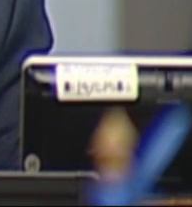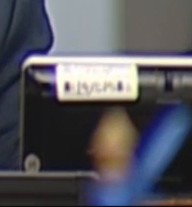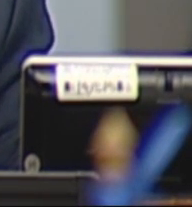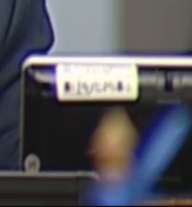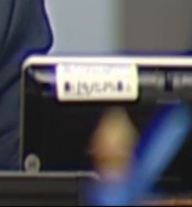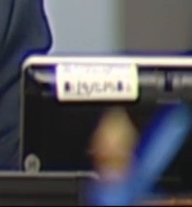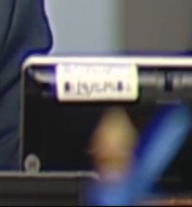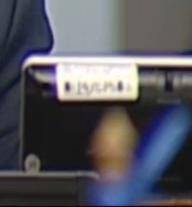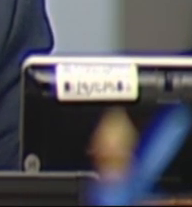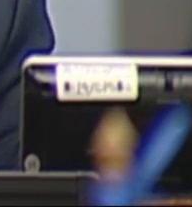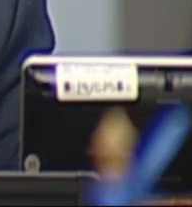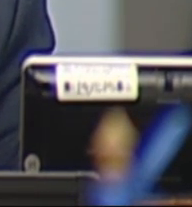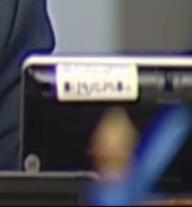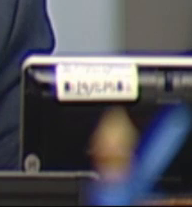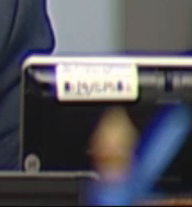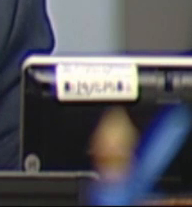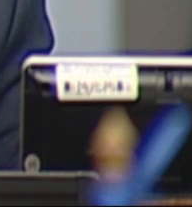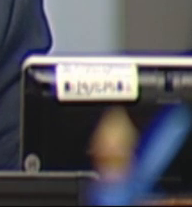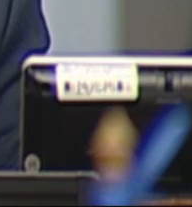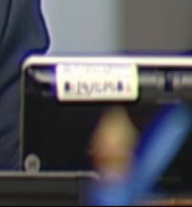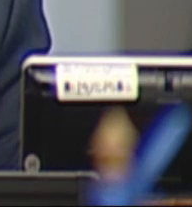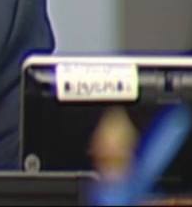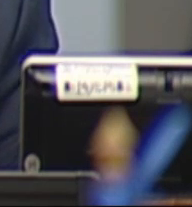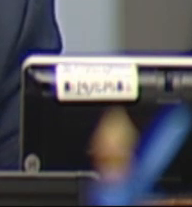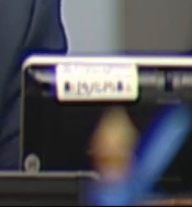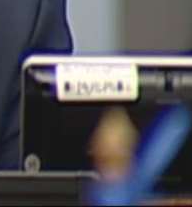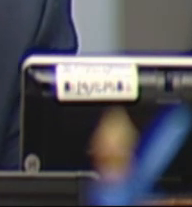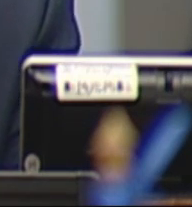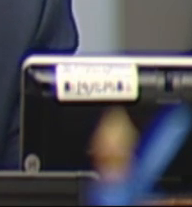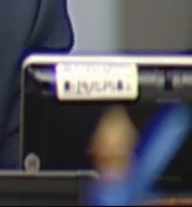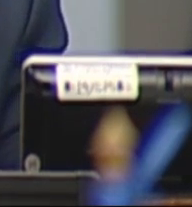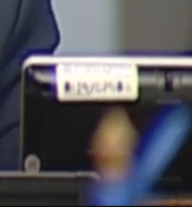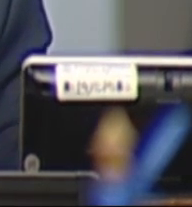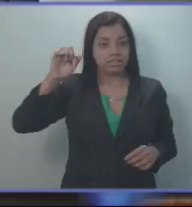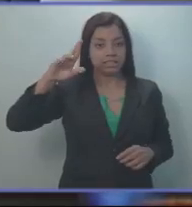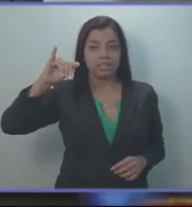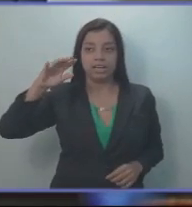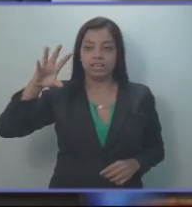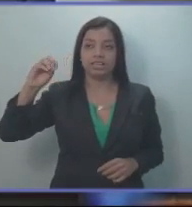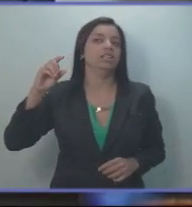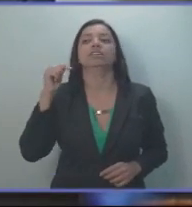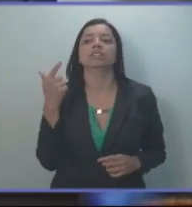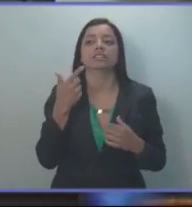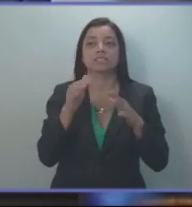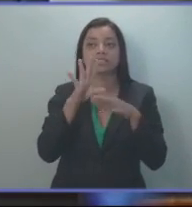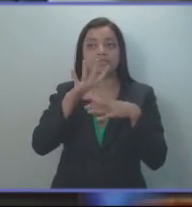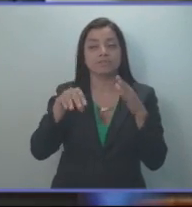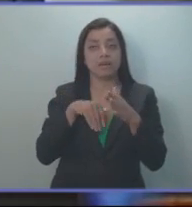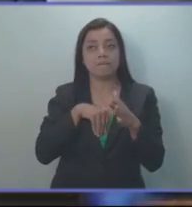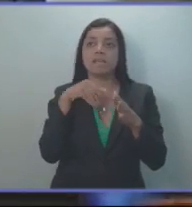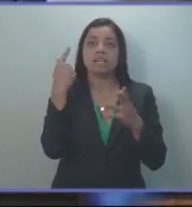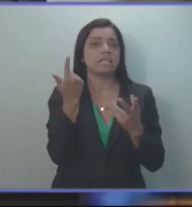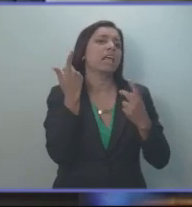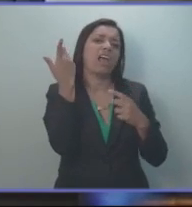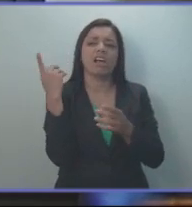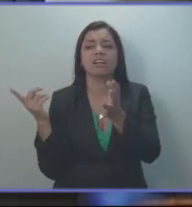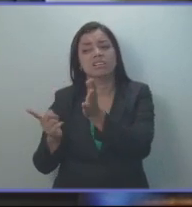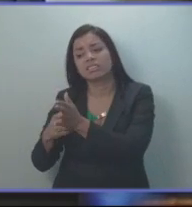problema real, como lo explicó la diputada Cristina Cornejo. Familias que allá andan